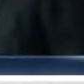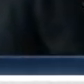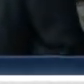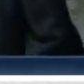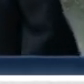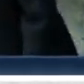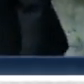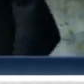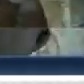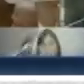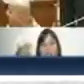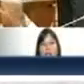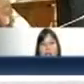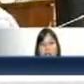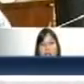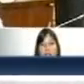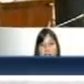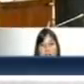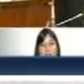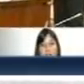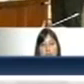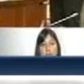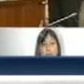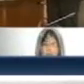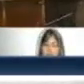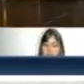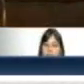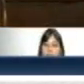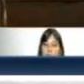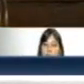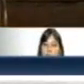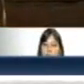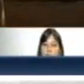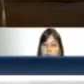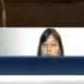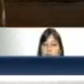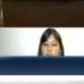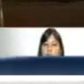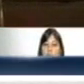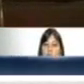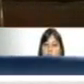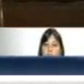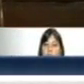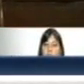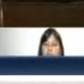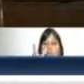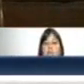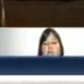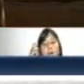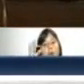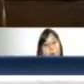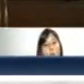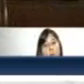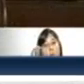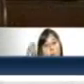maquinaria para realizar trabajos rutinarios el gasto también es exorbitante Morales aseguró que con la renta mensual que se